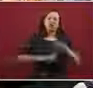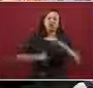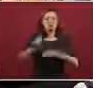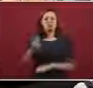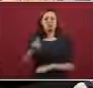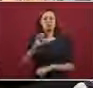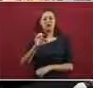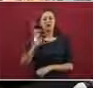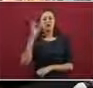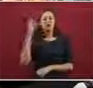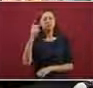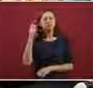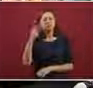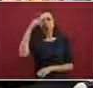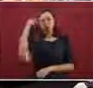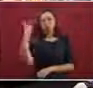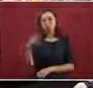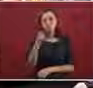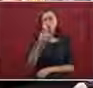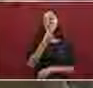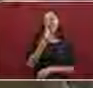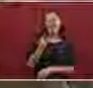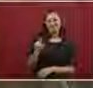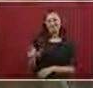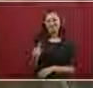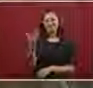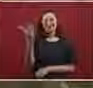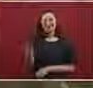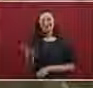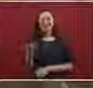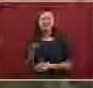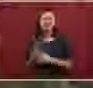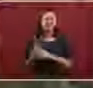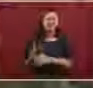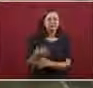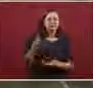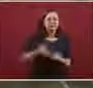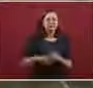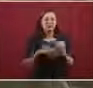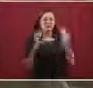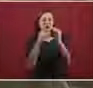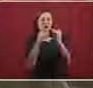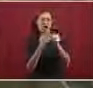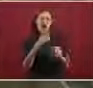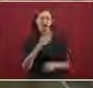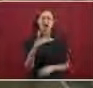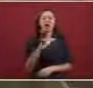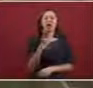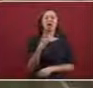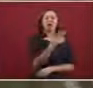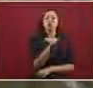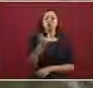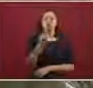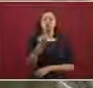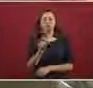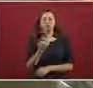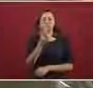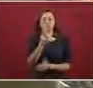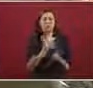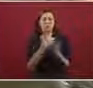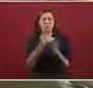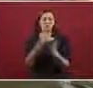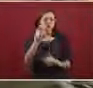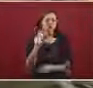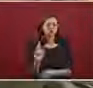chino-mexicano Shen Li Yegon, en donde señala que en realidad había en su casa 275 millones